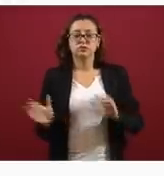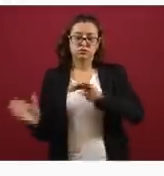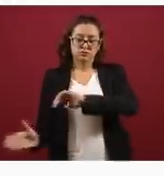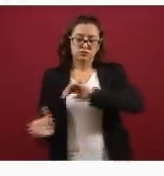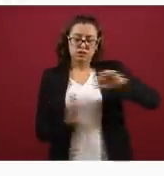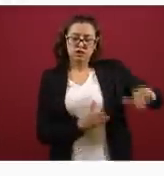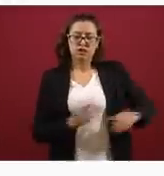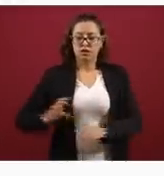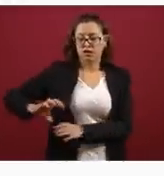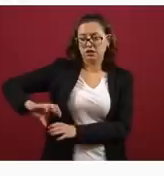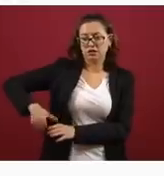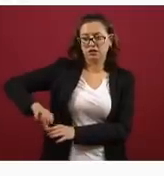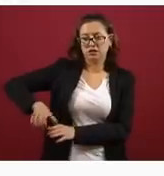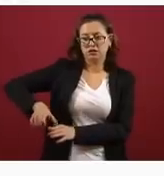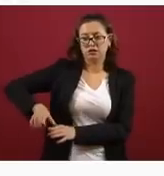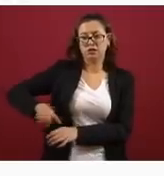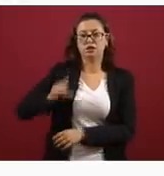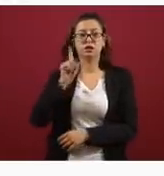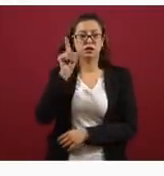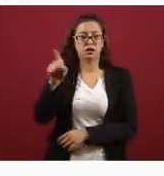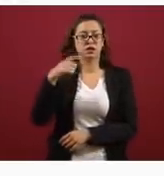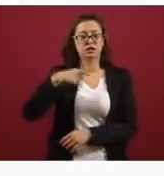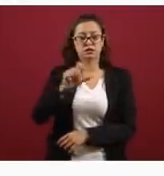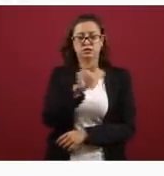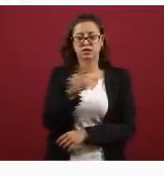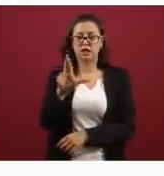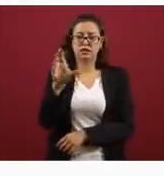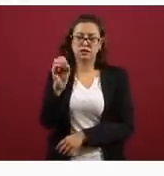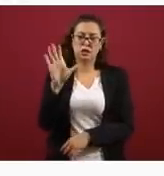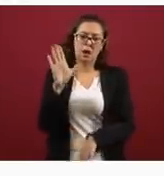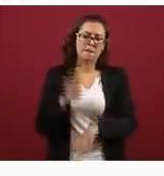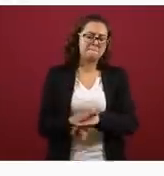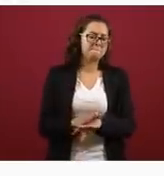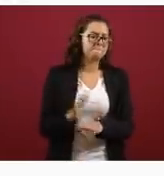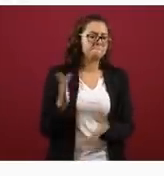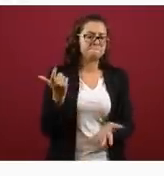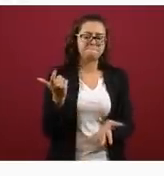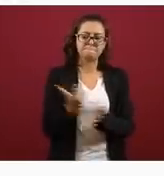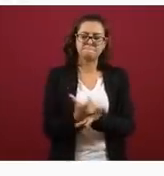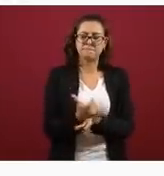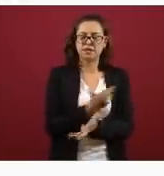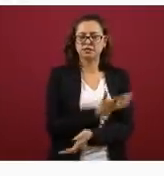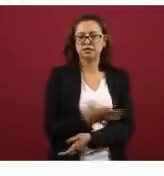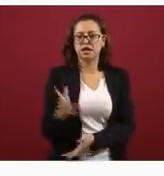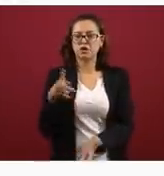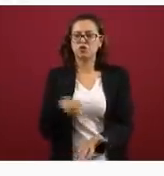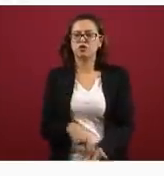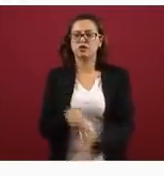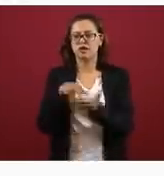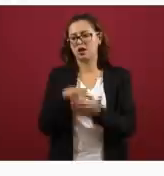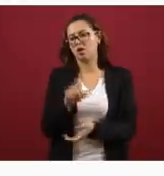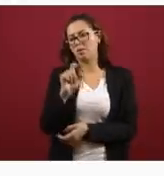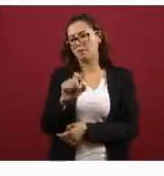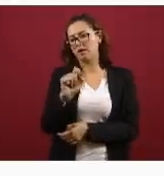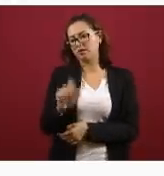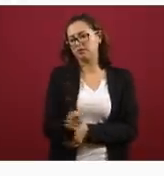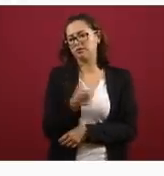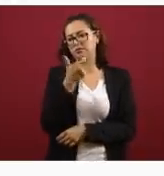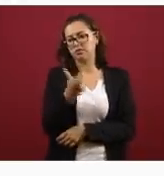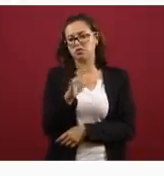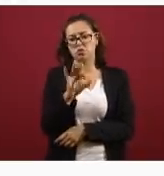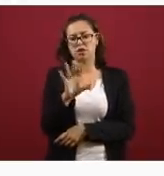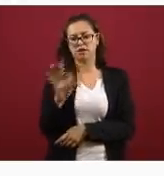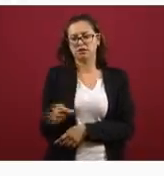en Gas del Caribe S.A. en Cozumel, Quintana Roo, tenemos el precio más alto por kilo a 20 pesos con 41